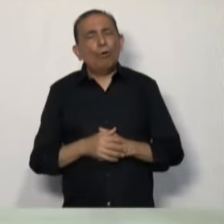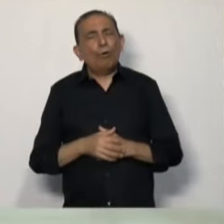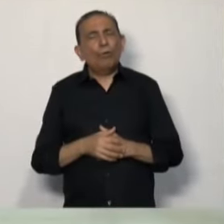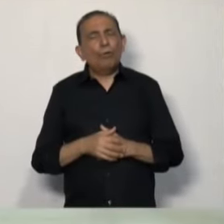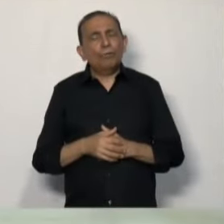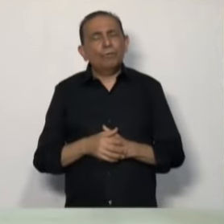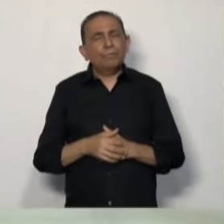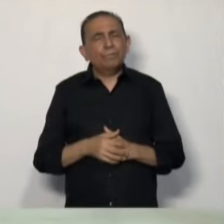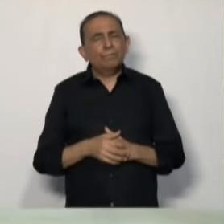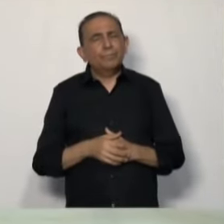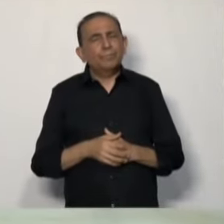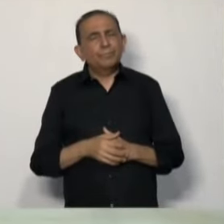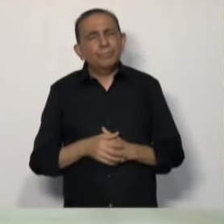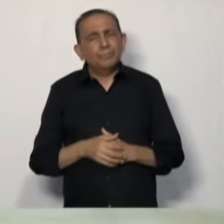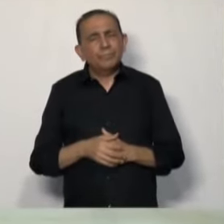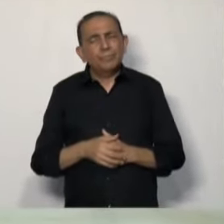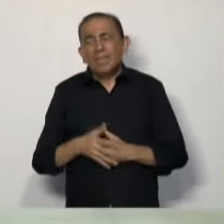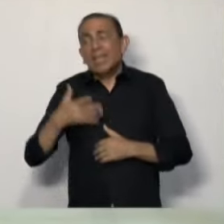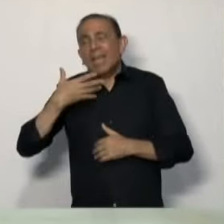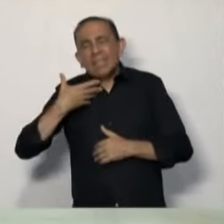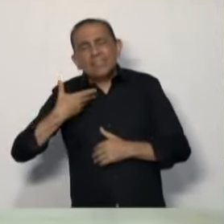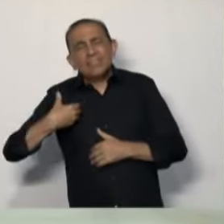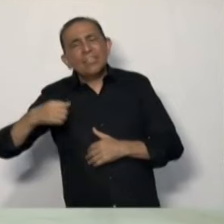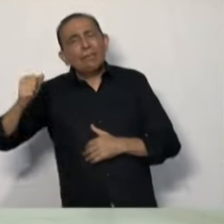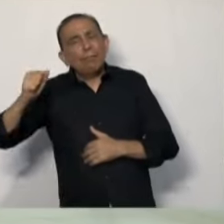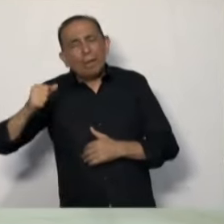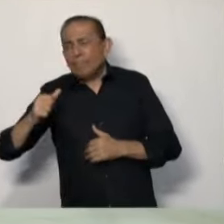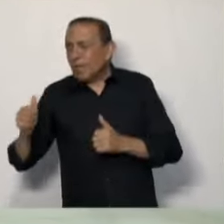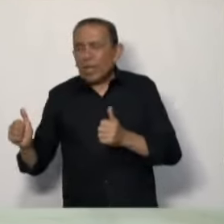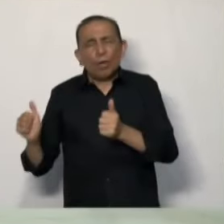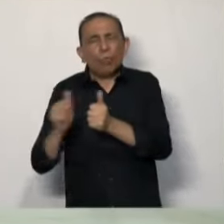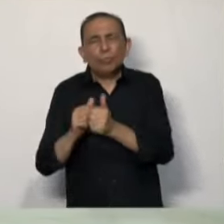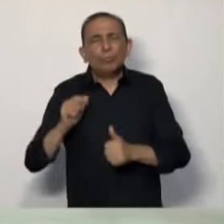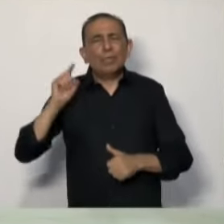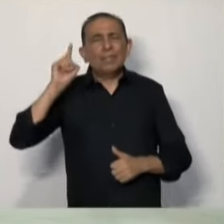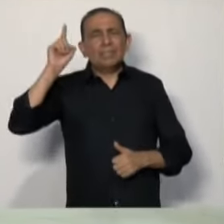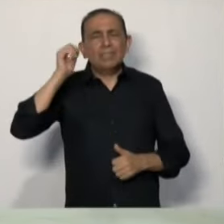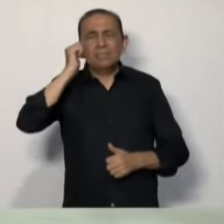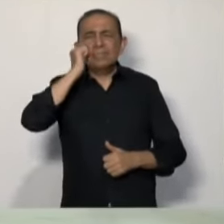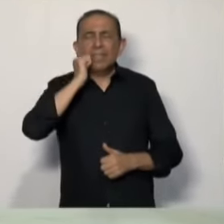Con tu fuego, Señor.